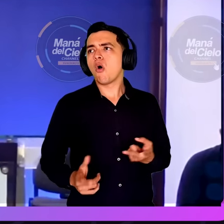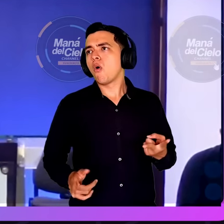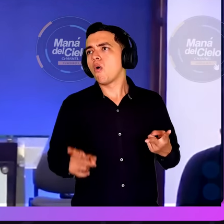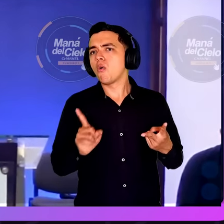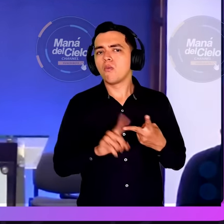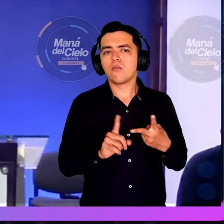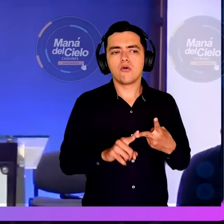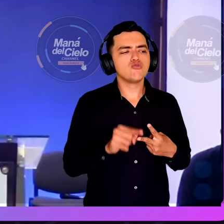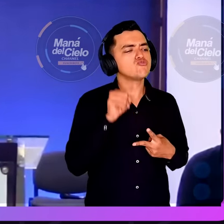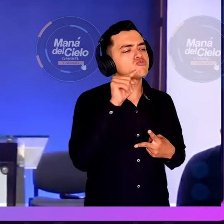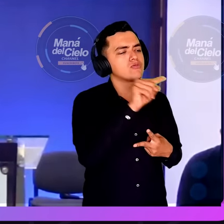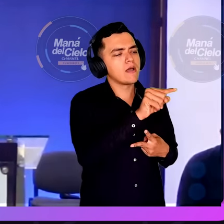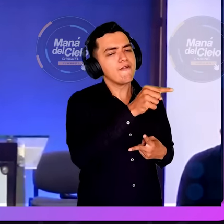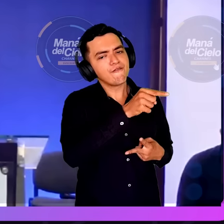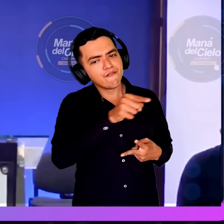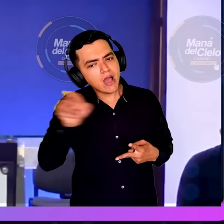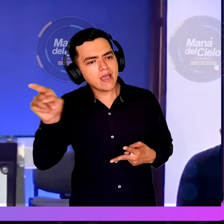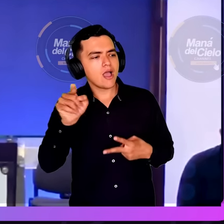al Señor.